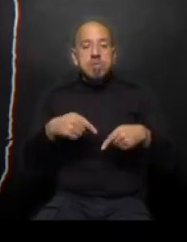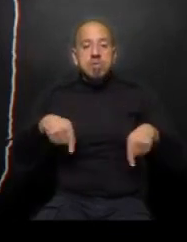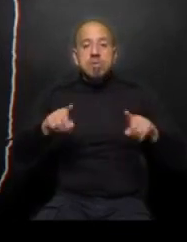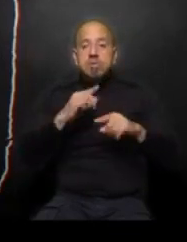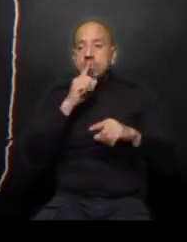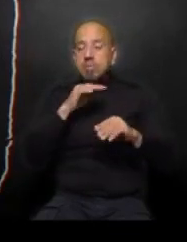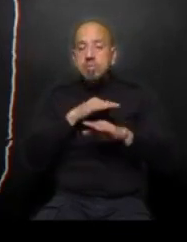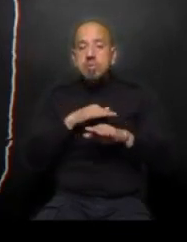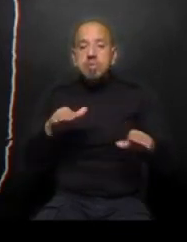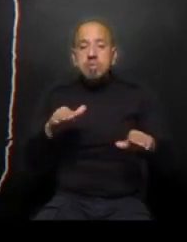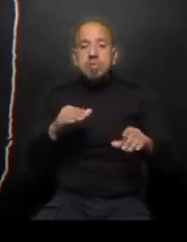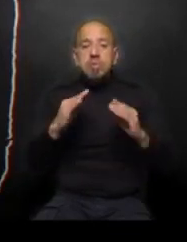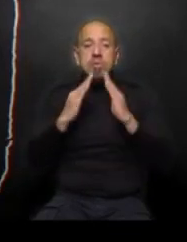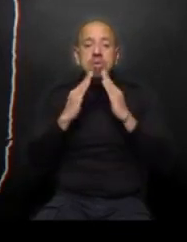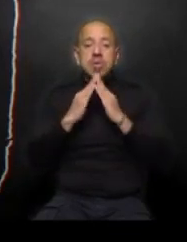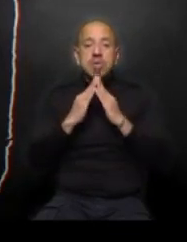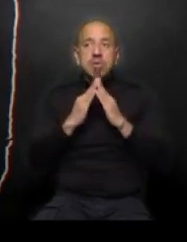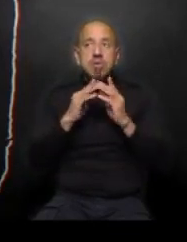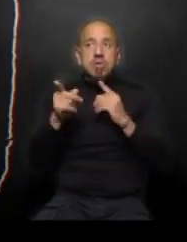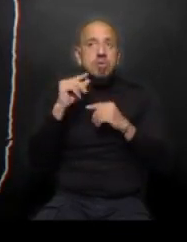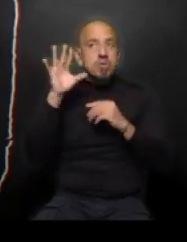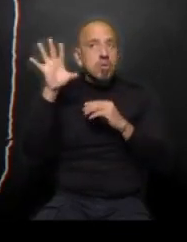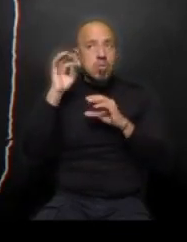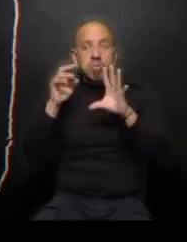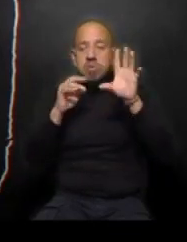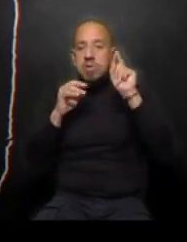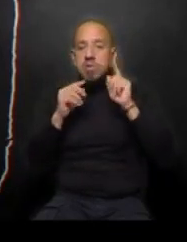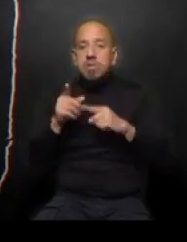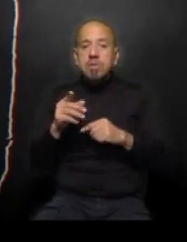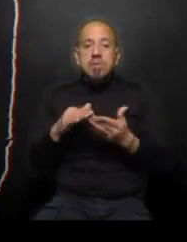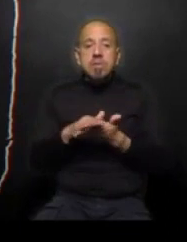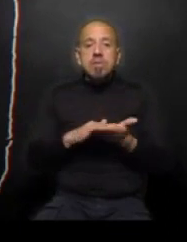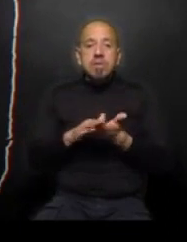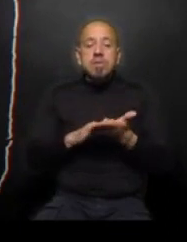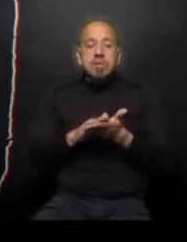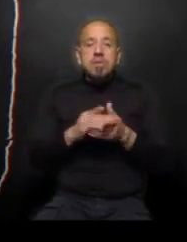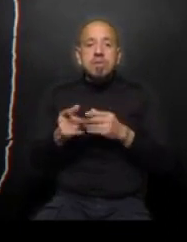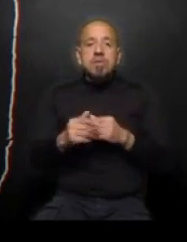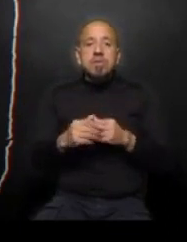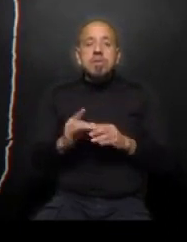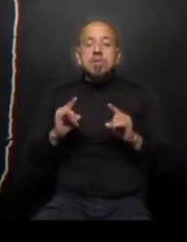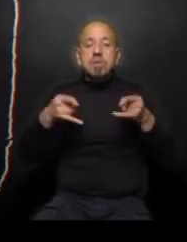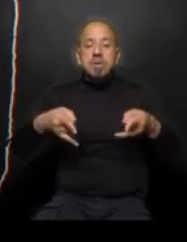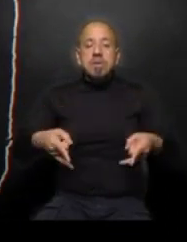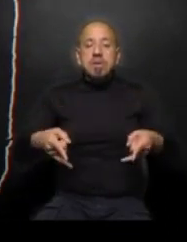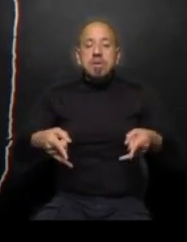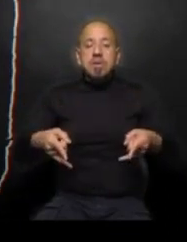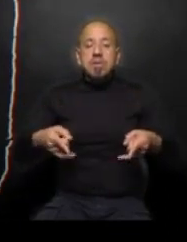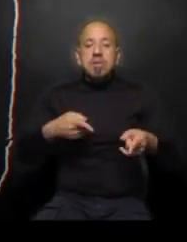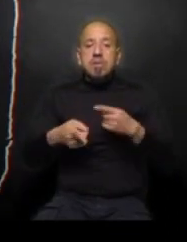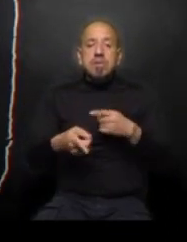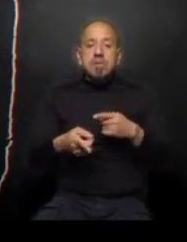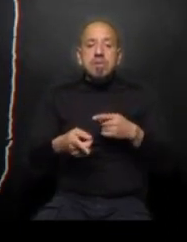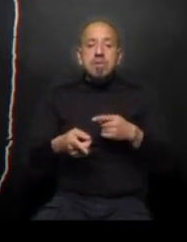agónico de la casa no Se oía más que el delirio monótono que salía de la cama y el rumor ahogado de los eternos